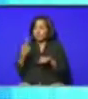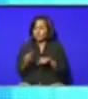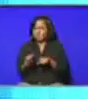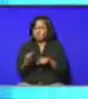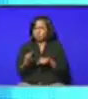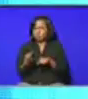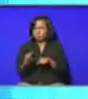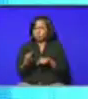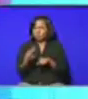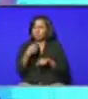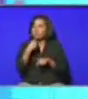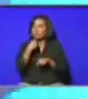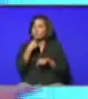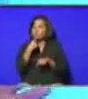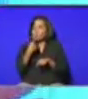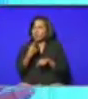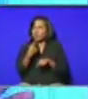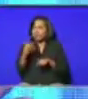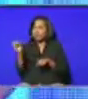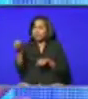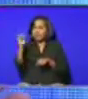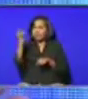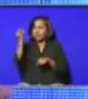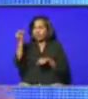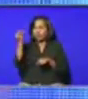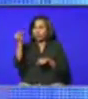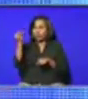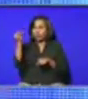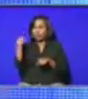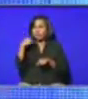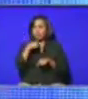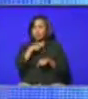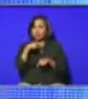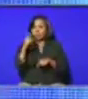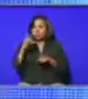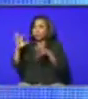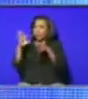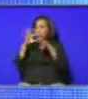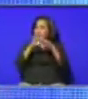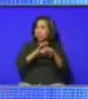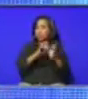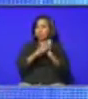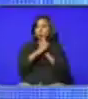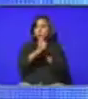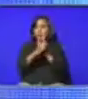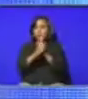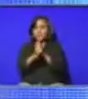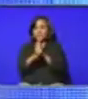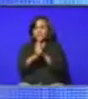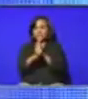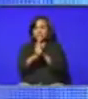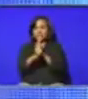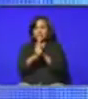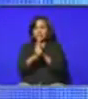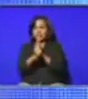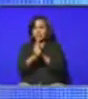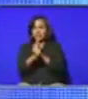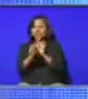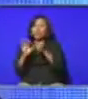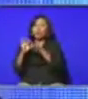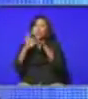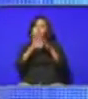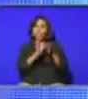joven, si nosotros no conectamos el talento humano con las necesidades que el mercado laboral